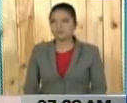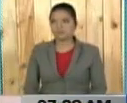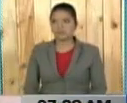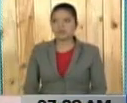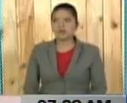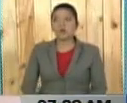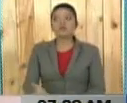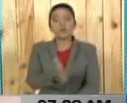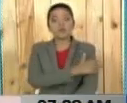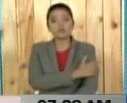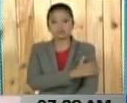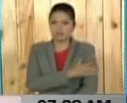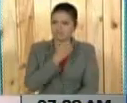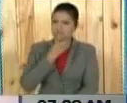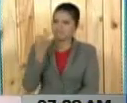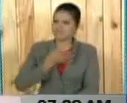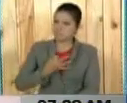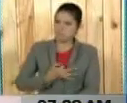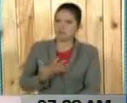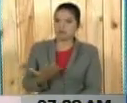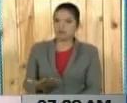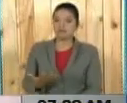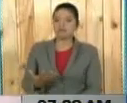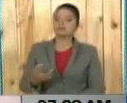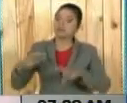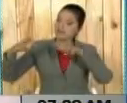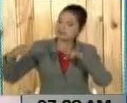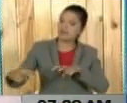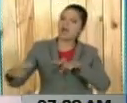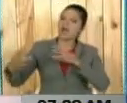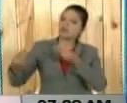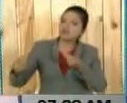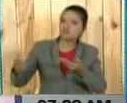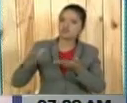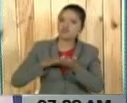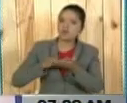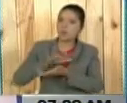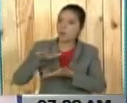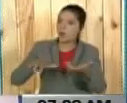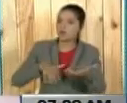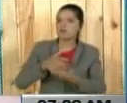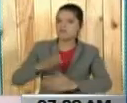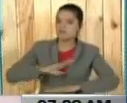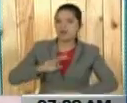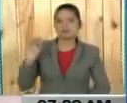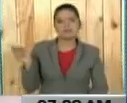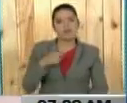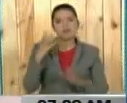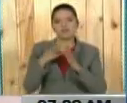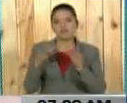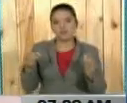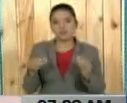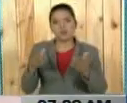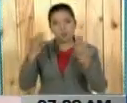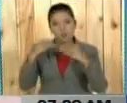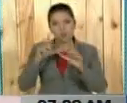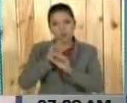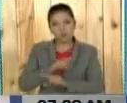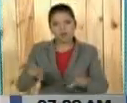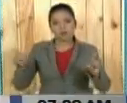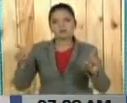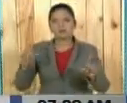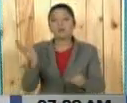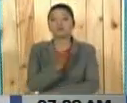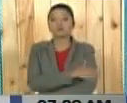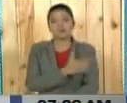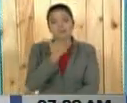una oposición seria se sienta con su contraparte a solucionar los problemas coyunturales por el bienestar de todos. Juli González nos dice: una oposición seria